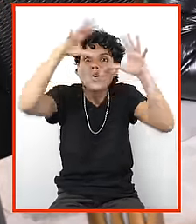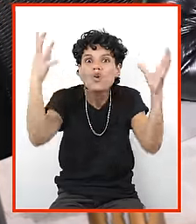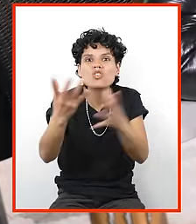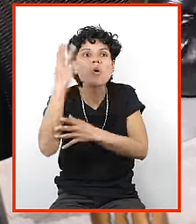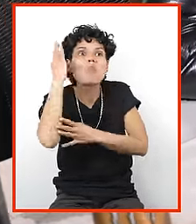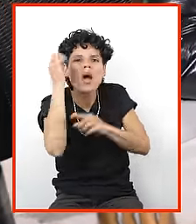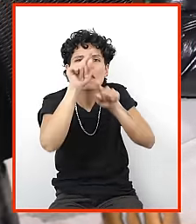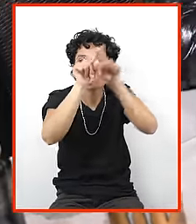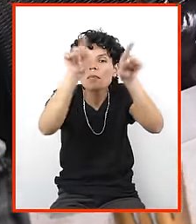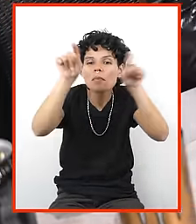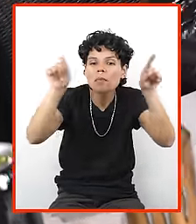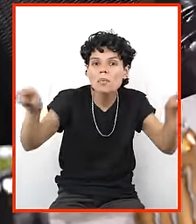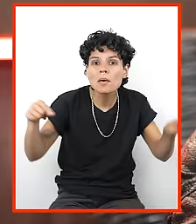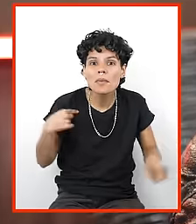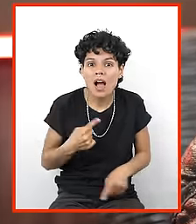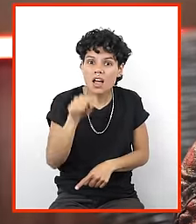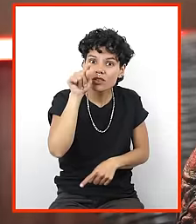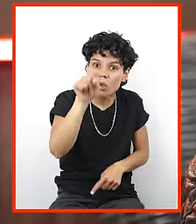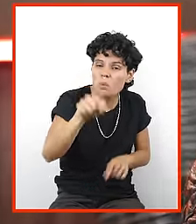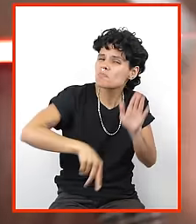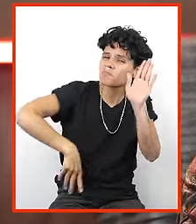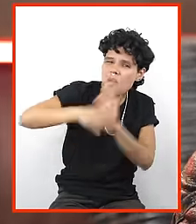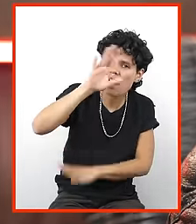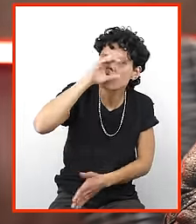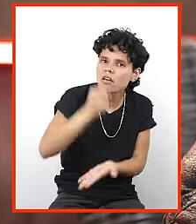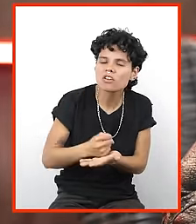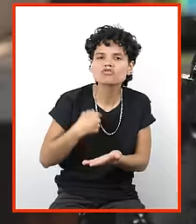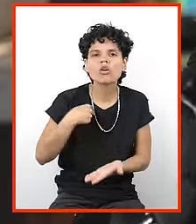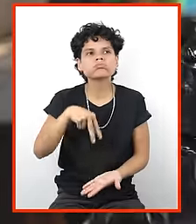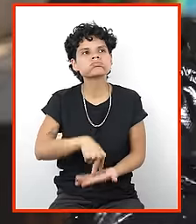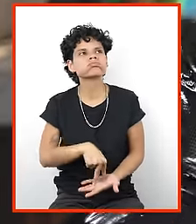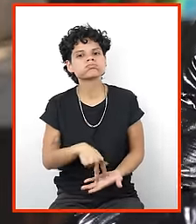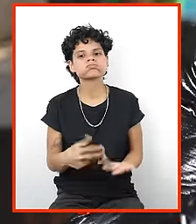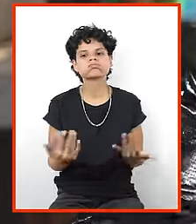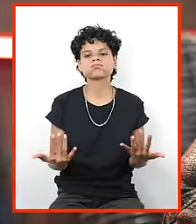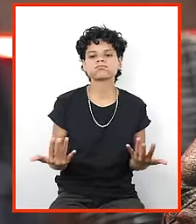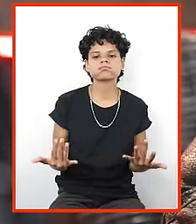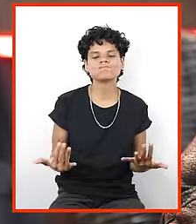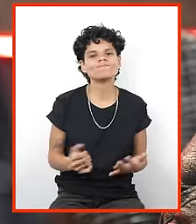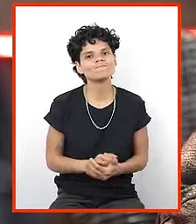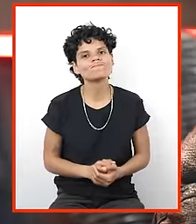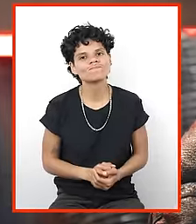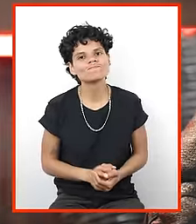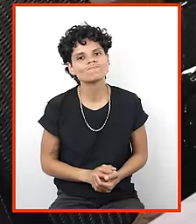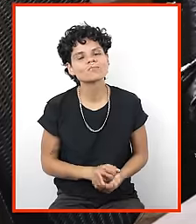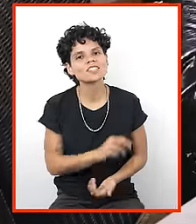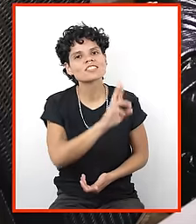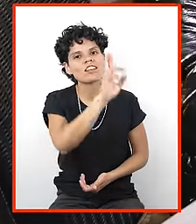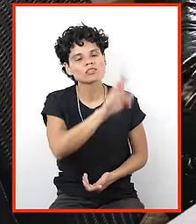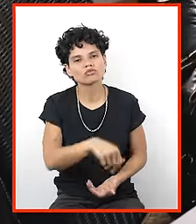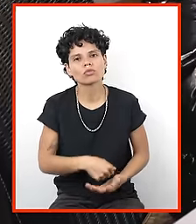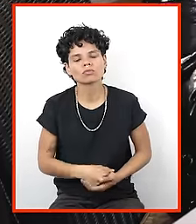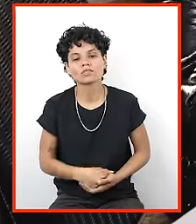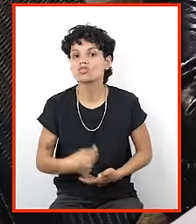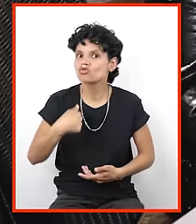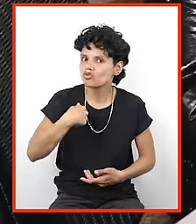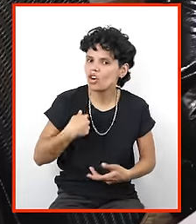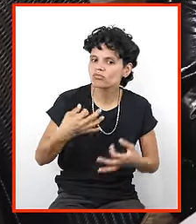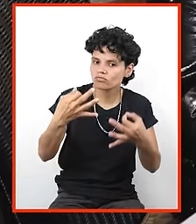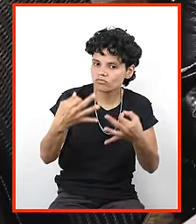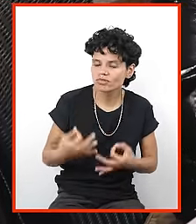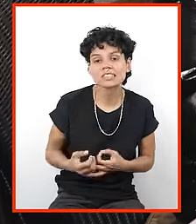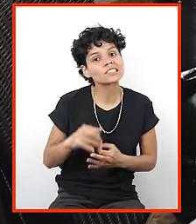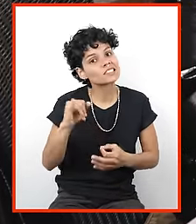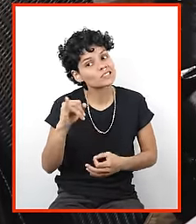mundo mundial planetario. Que más veces la he quedado esperando que a ti. Es cierto, Julio. Pero es una cosa que saqué